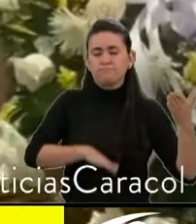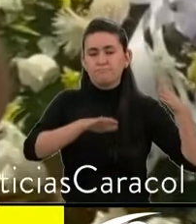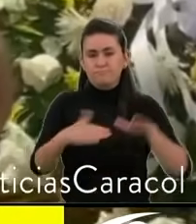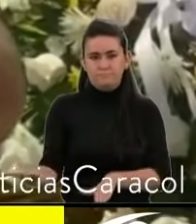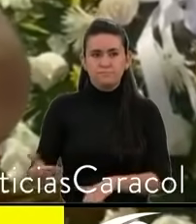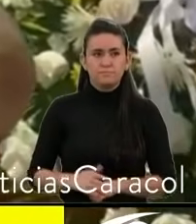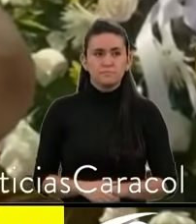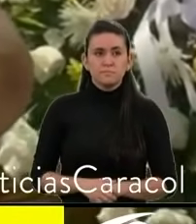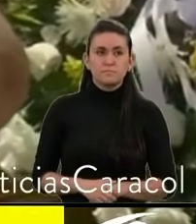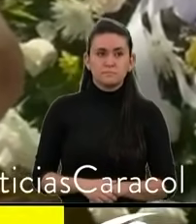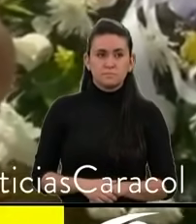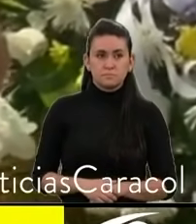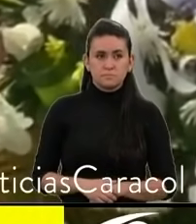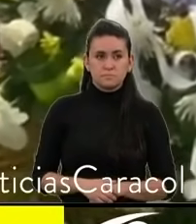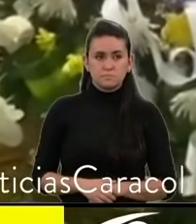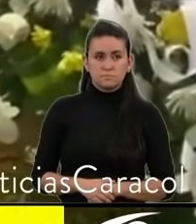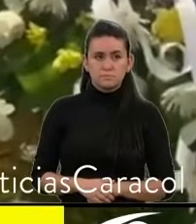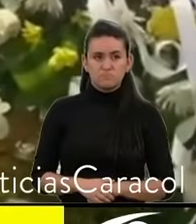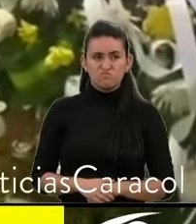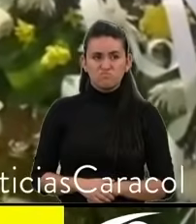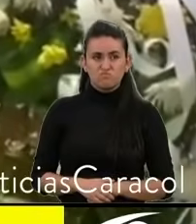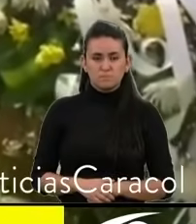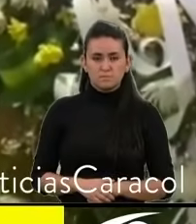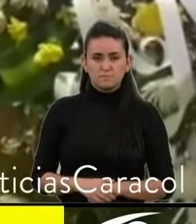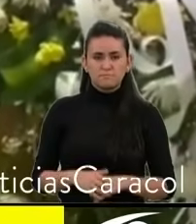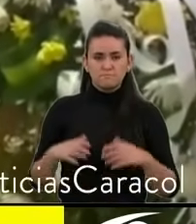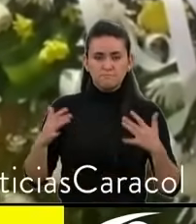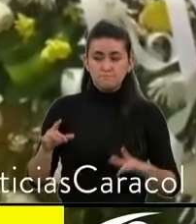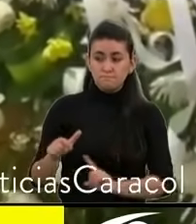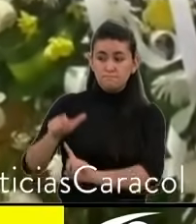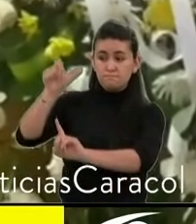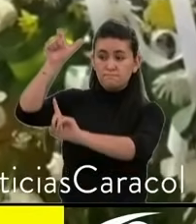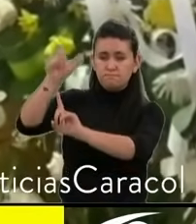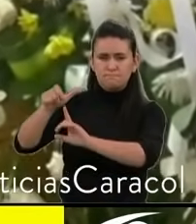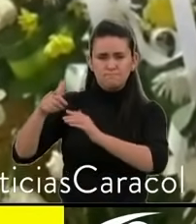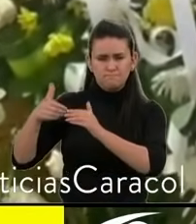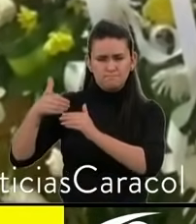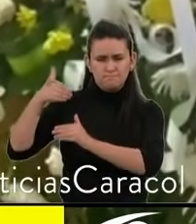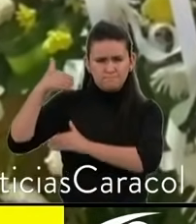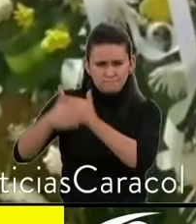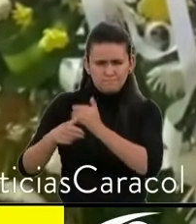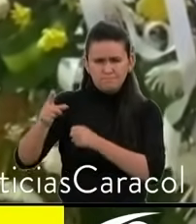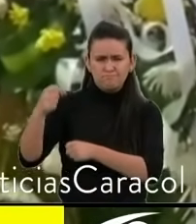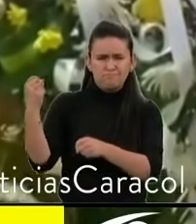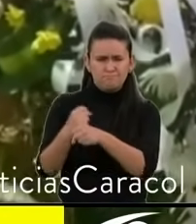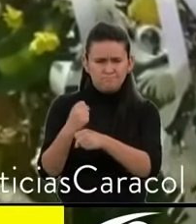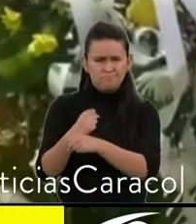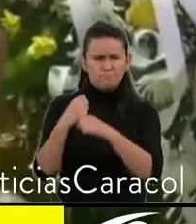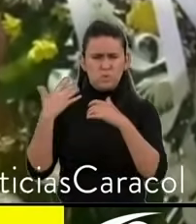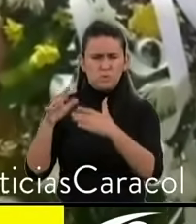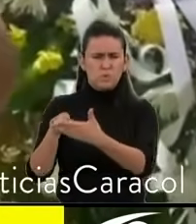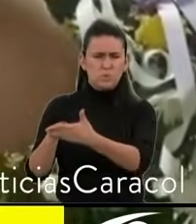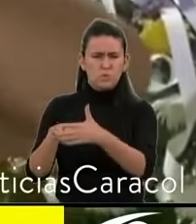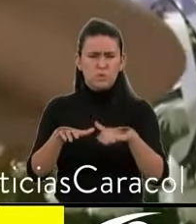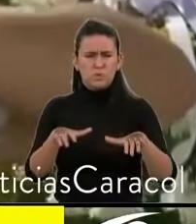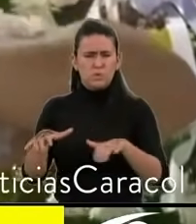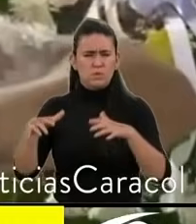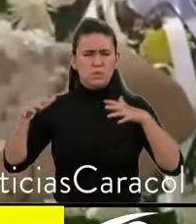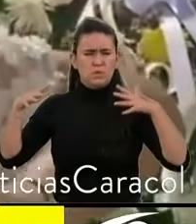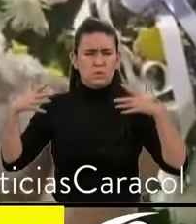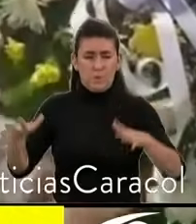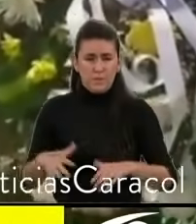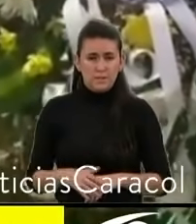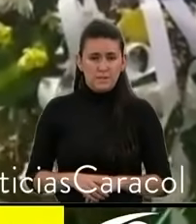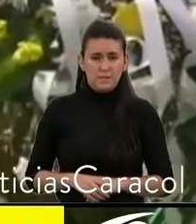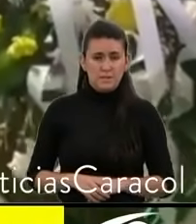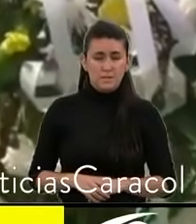deceso. Fue como un detractor del proceso para el que yo trabajaba, y eso hizo